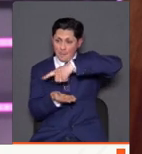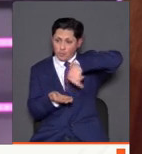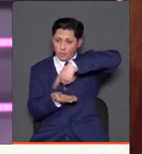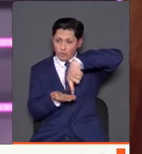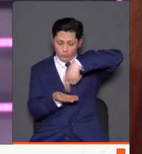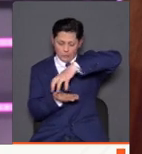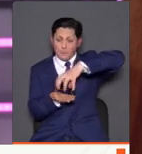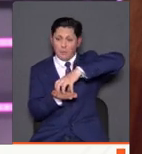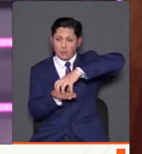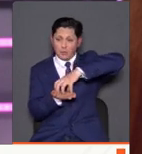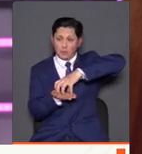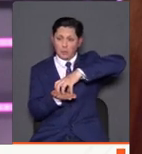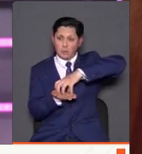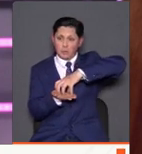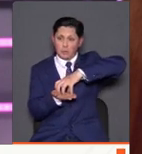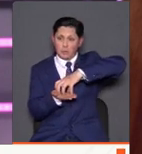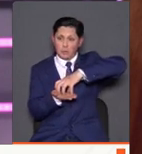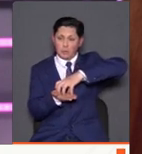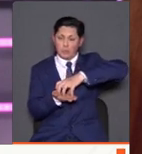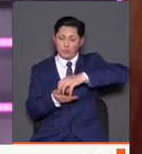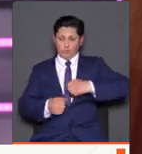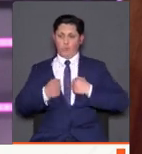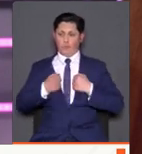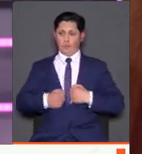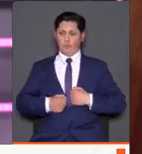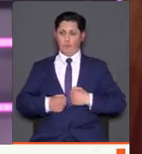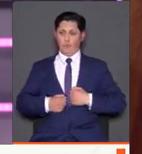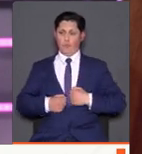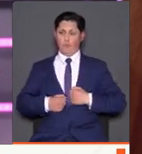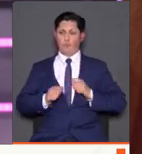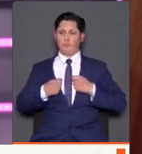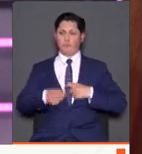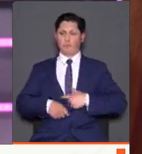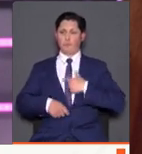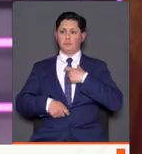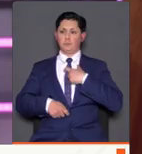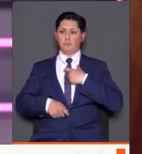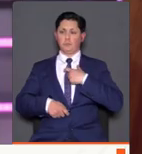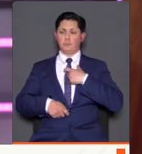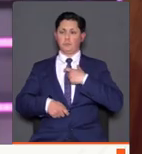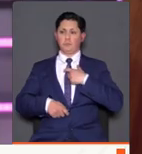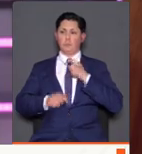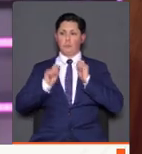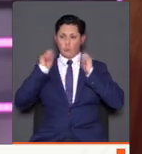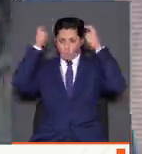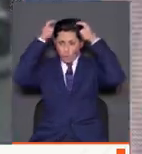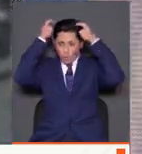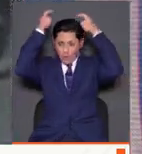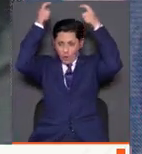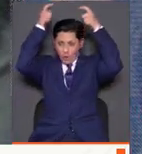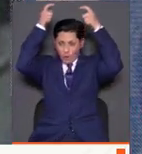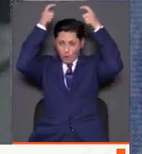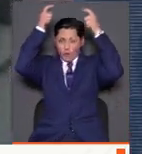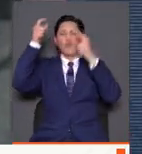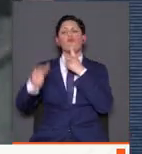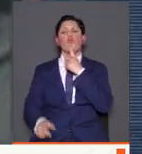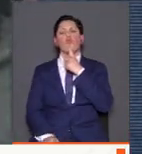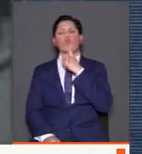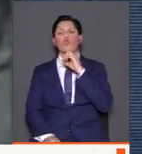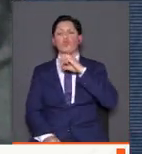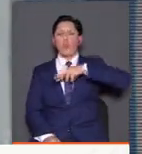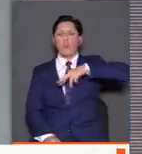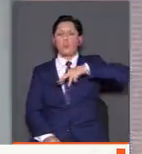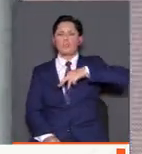yo, vestido como de domador, presentaba los cómics, a Tom y Jerry, la pequeña Lulú. Poco a poco